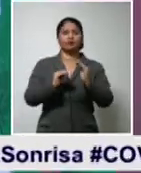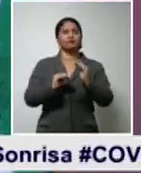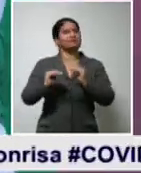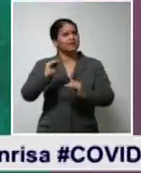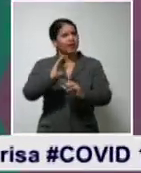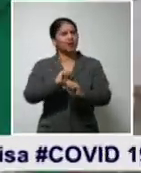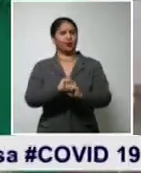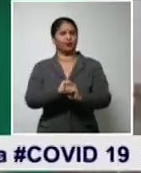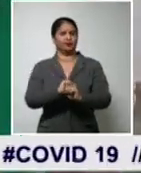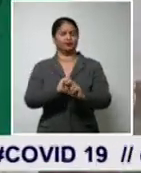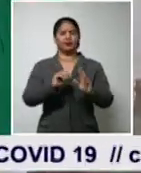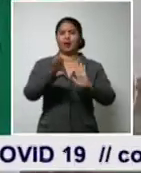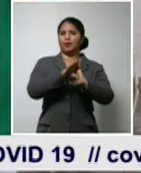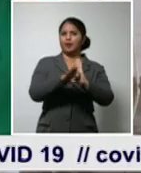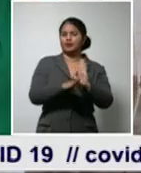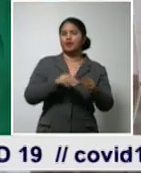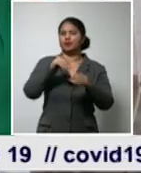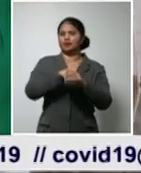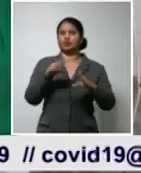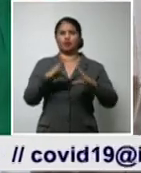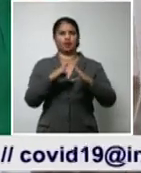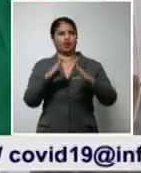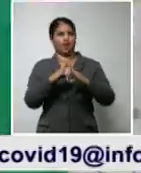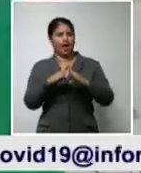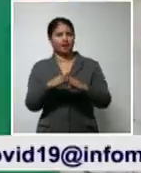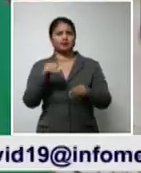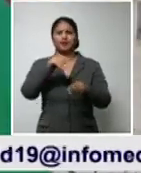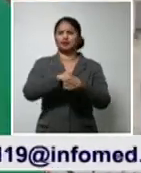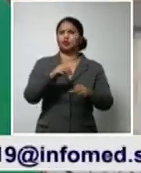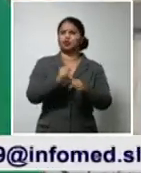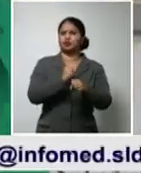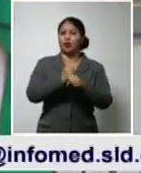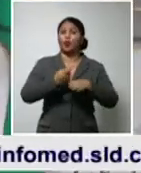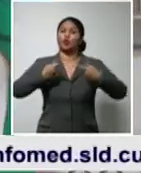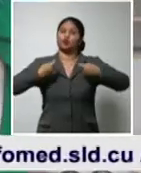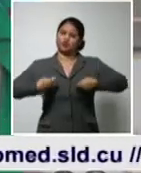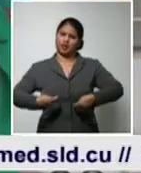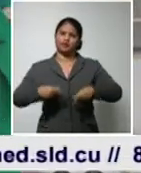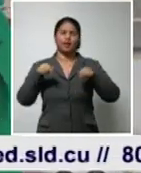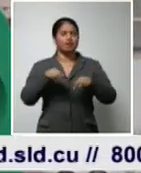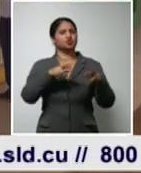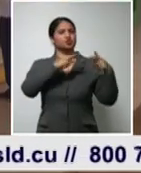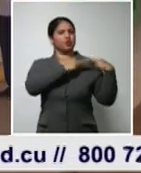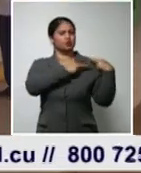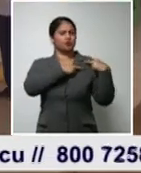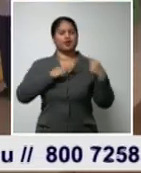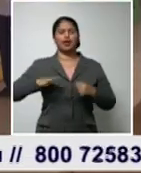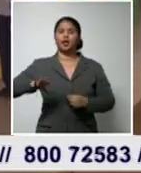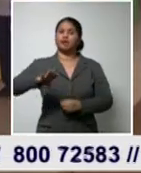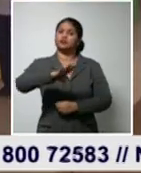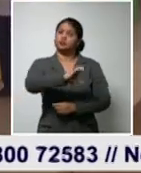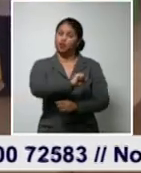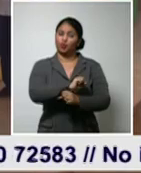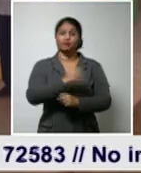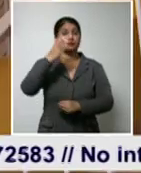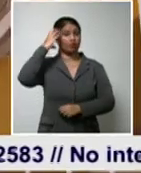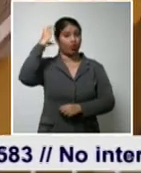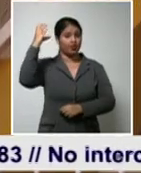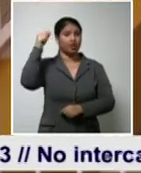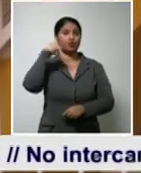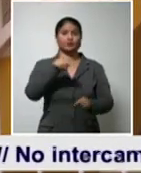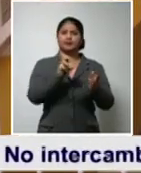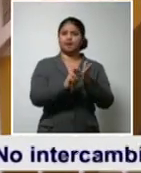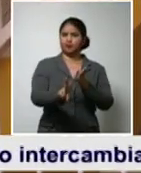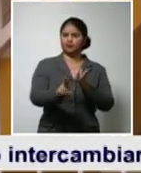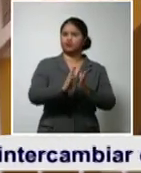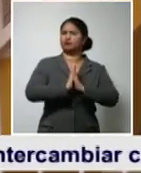higiénico-sanitarias en los hogares y centros de trabajos es responsabilidad de todos. Las autoridades de la provincia